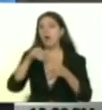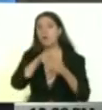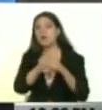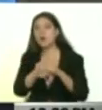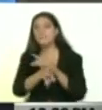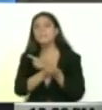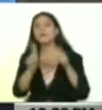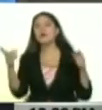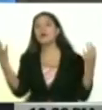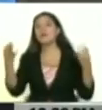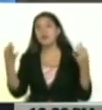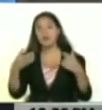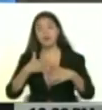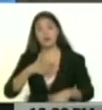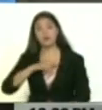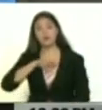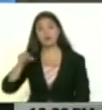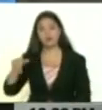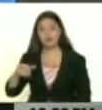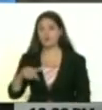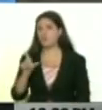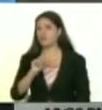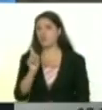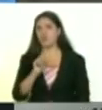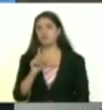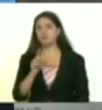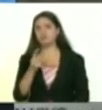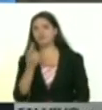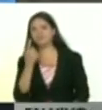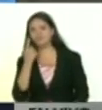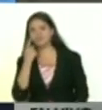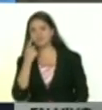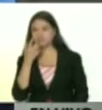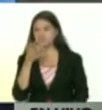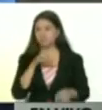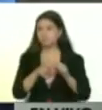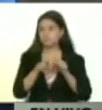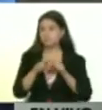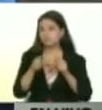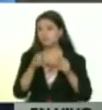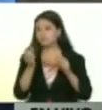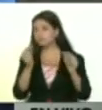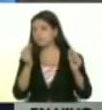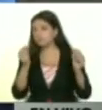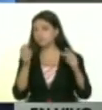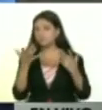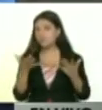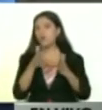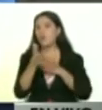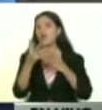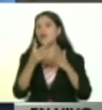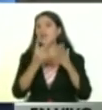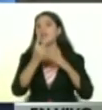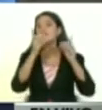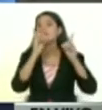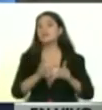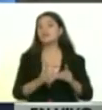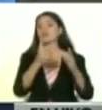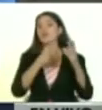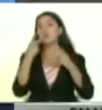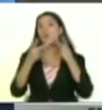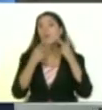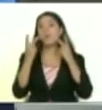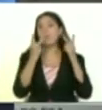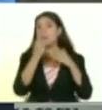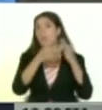para ser honesto con ustedes, nosotros no hemos especulado en cuanto a lo que va a ser las políticas